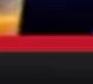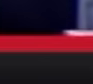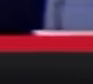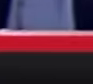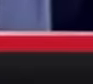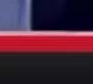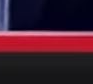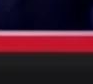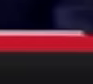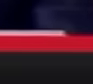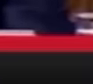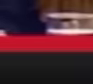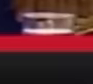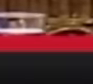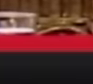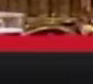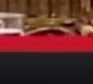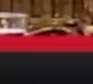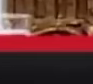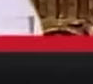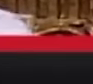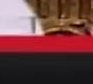Tiene la palabra el señor alcalde de Lima.